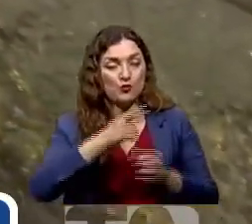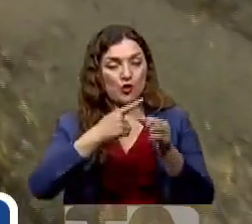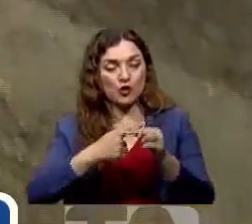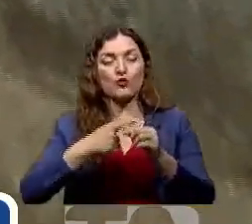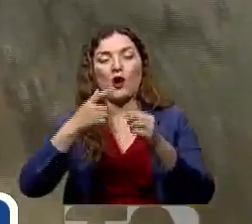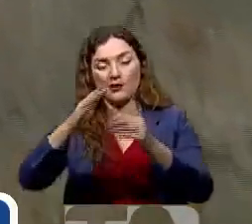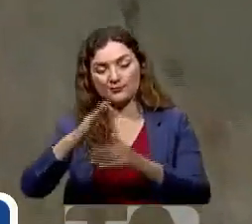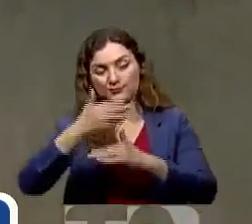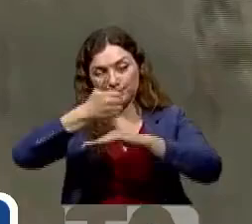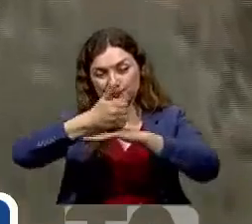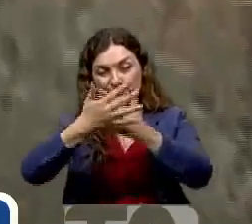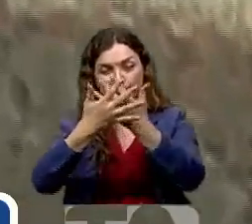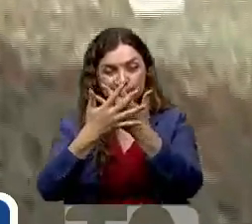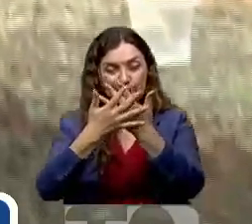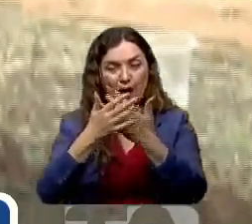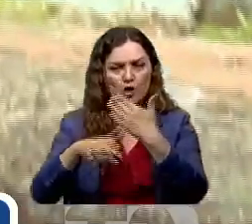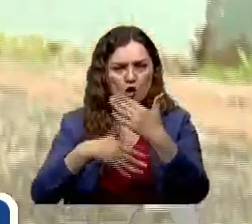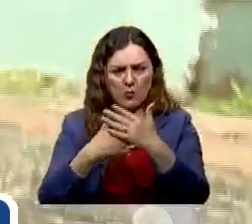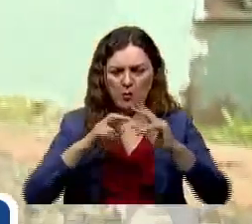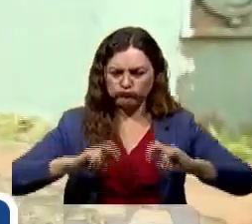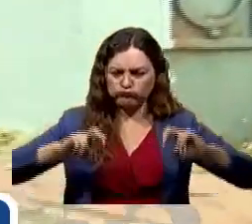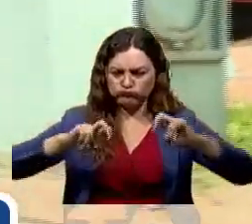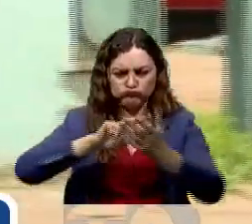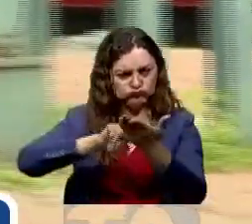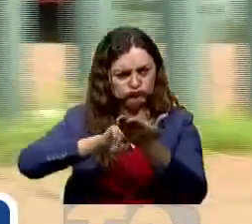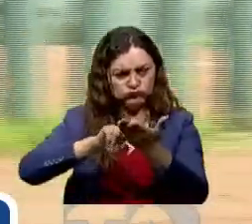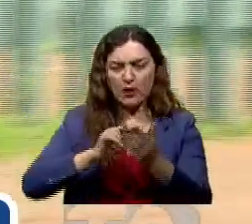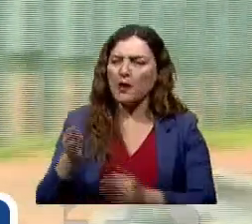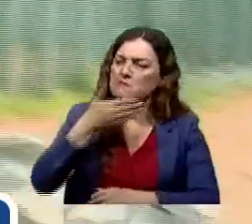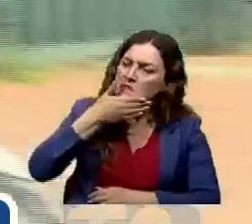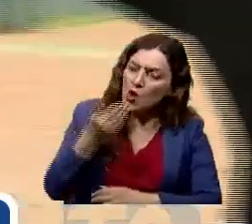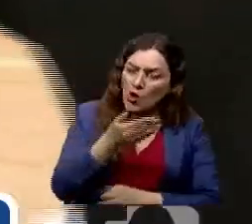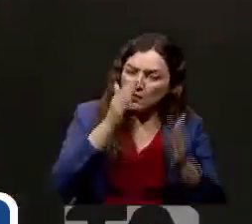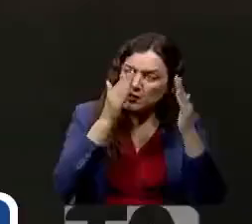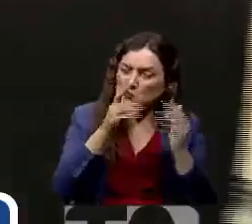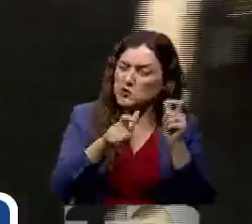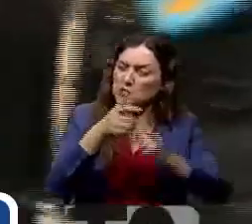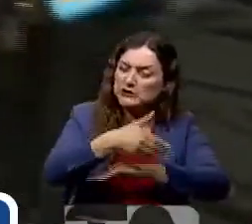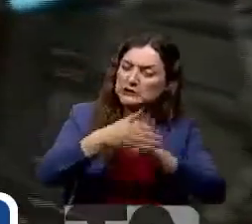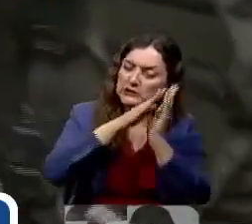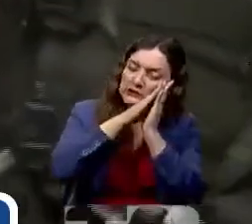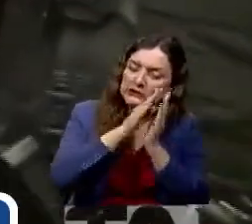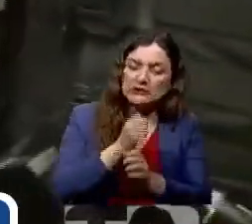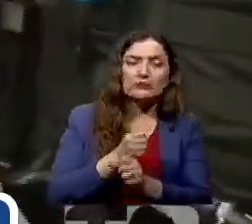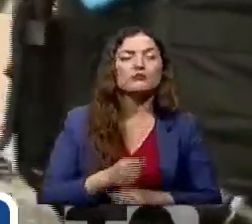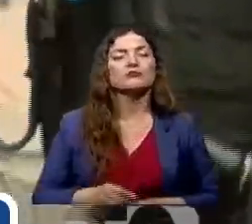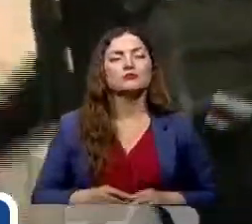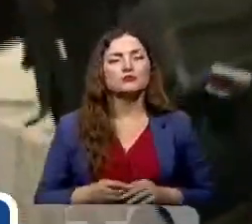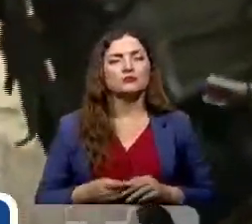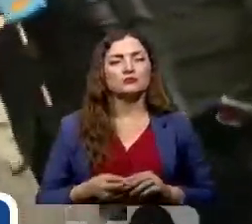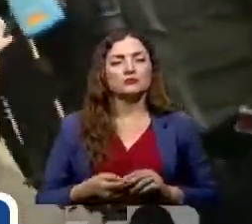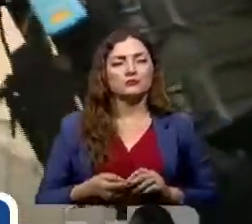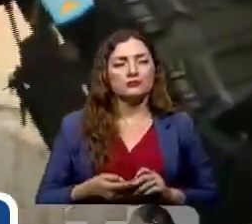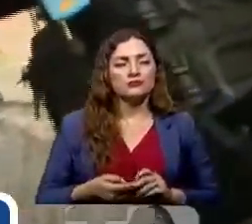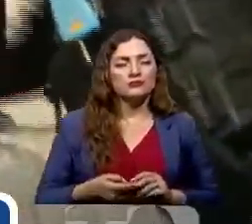brinde atención a estas personas, habitantes de calle, para mejorar la percepción de seguridad que se da aquí en este sector de San Roque.